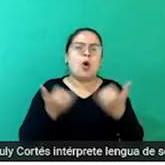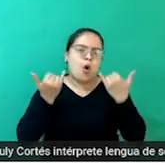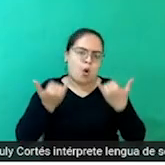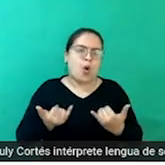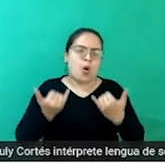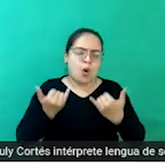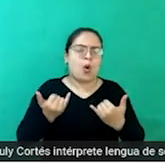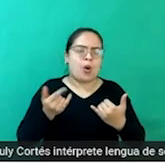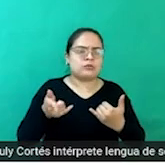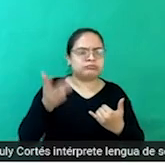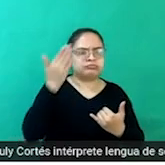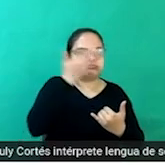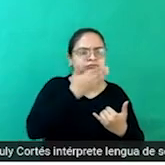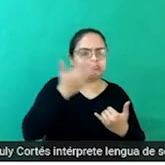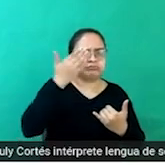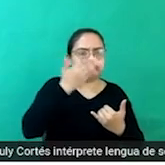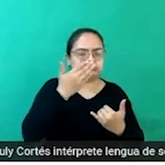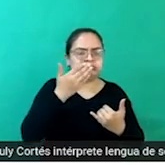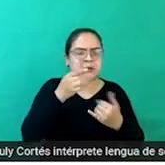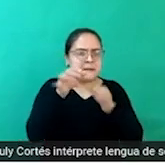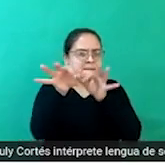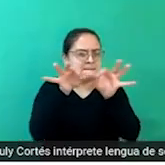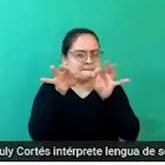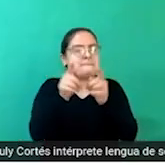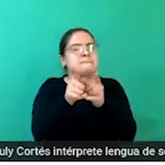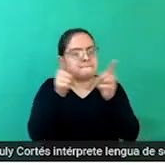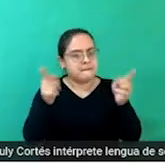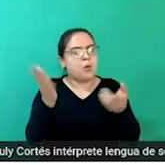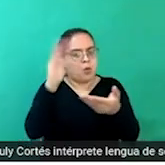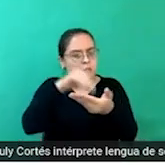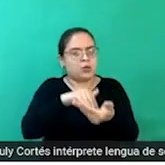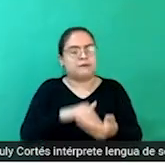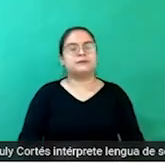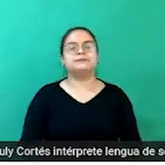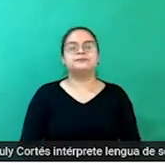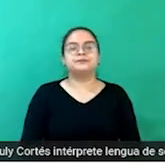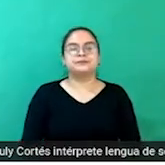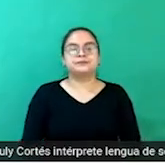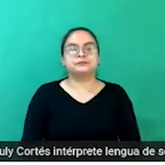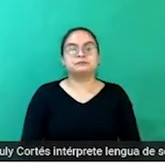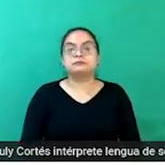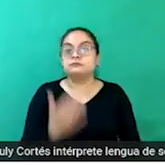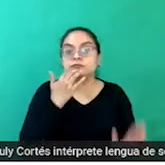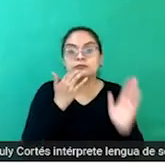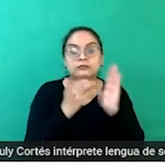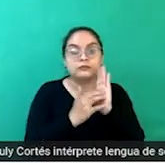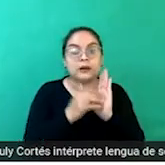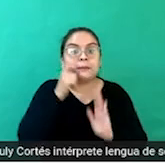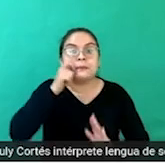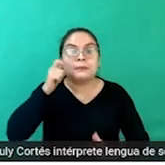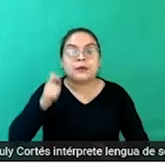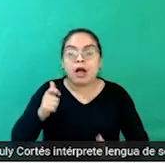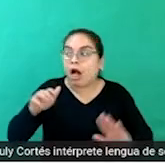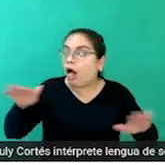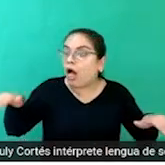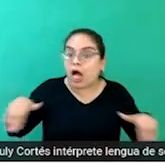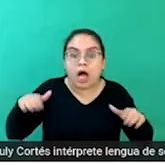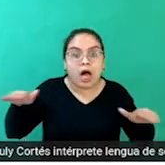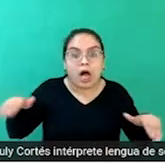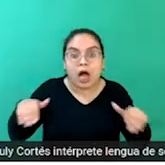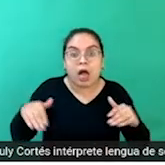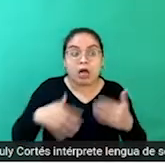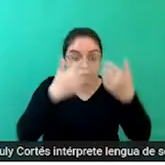perdón, voy a realmente recalcarlo una vez más. Sin las personas, el proceso de Industria 4.0 no